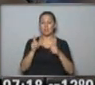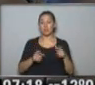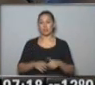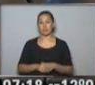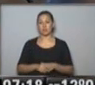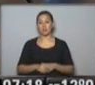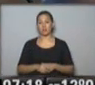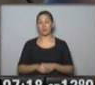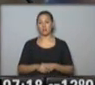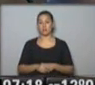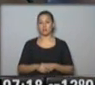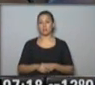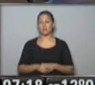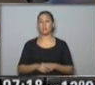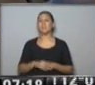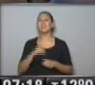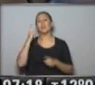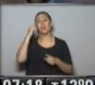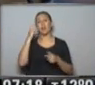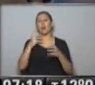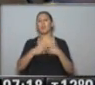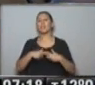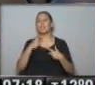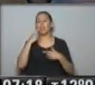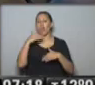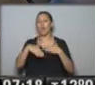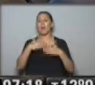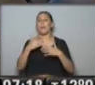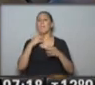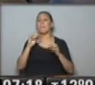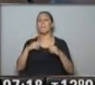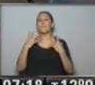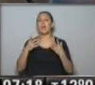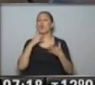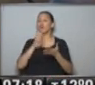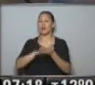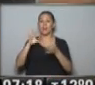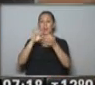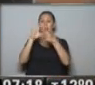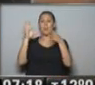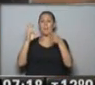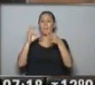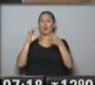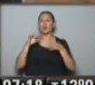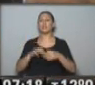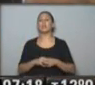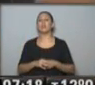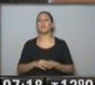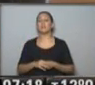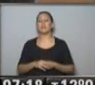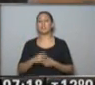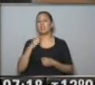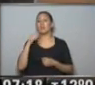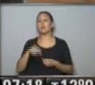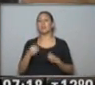Es un proyecto que tiende a mejorar la calidad de la democracia. En este caso, lo